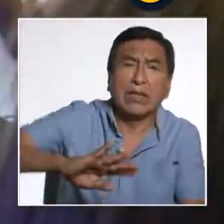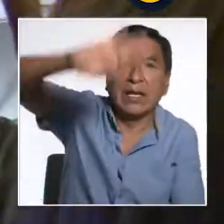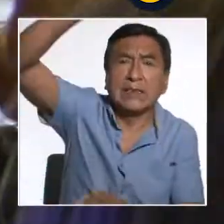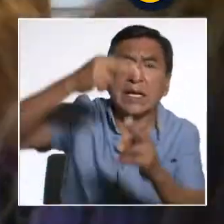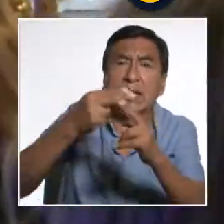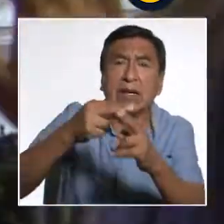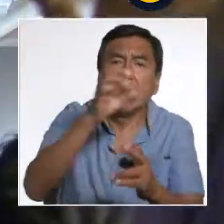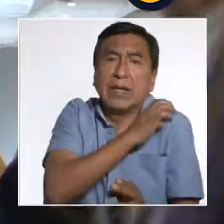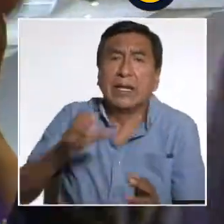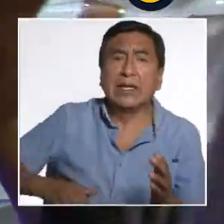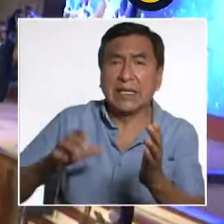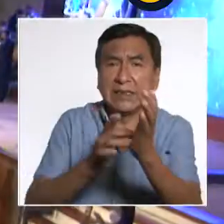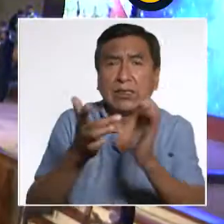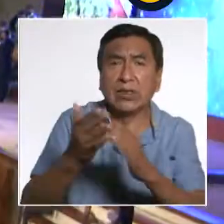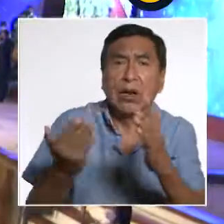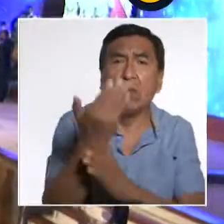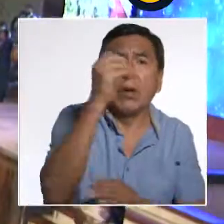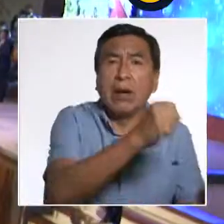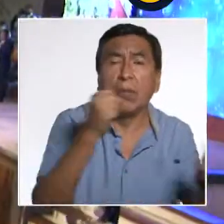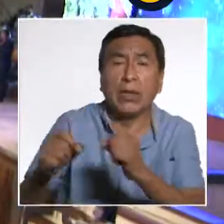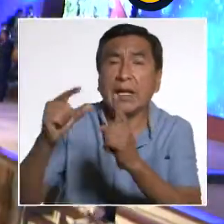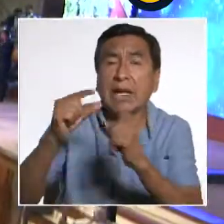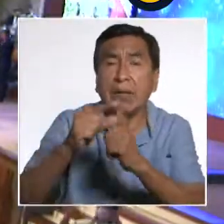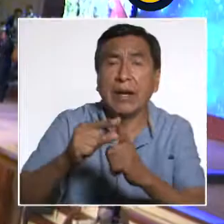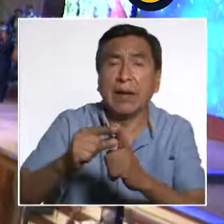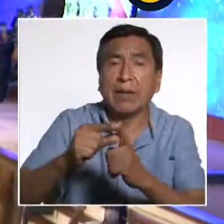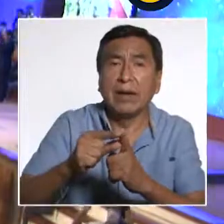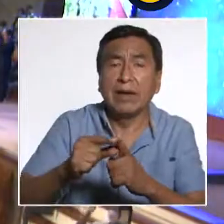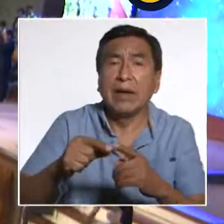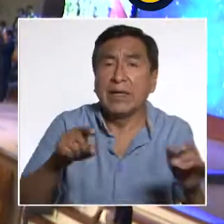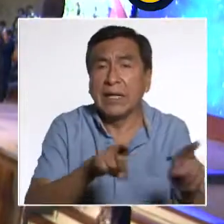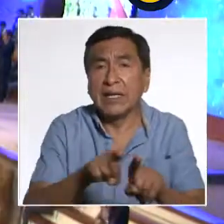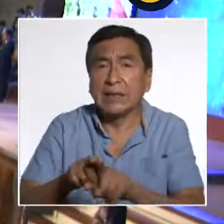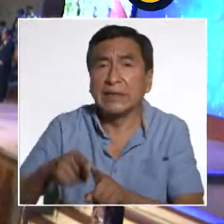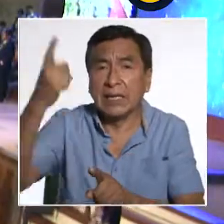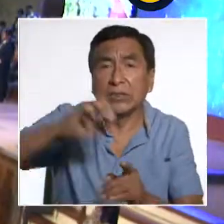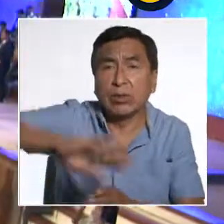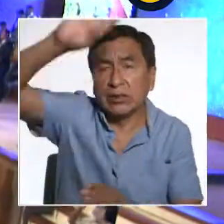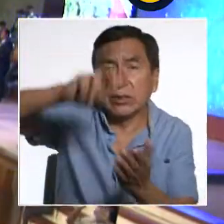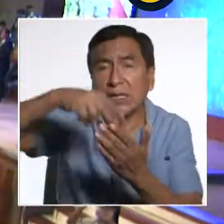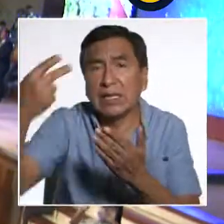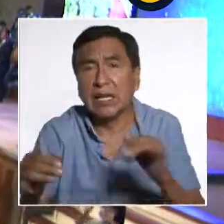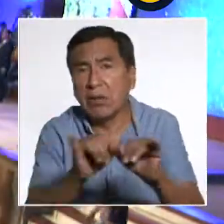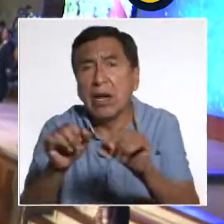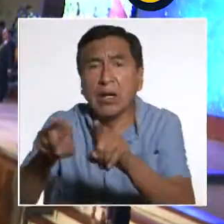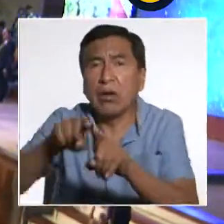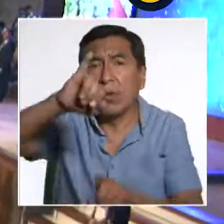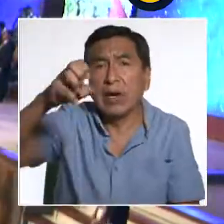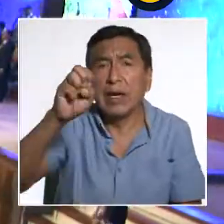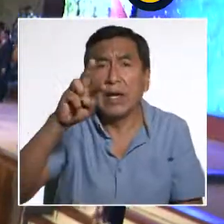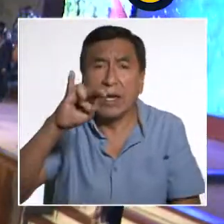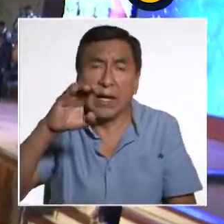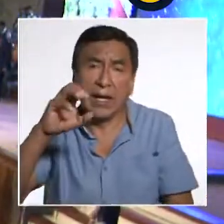Cristo Jesús. Por el poder de la palabra declaramos que así, que al igual que en Jericó, cuando el pueblo en